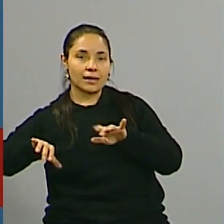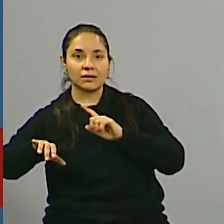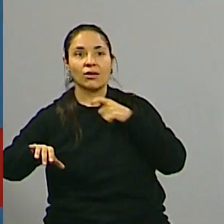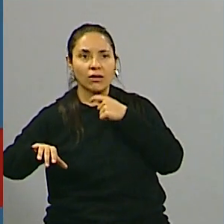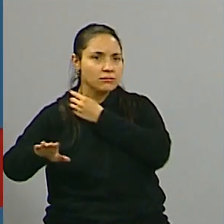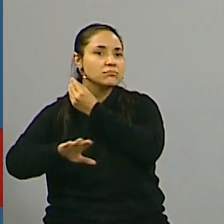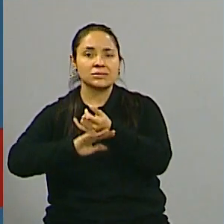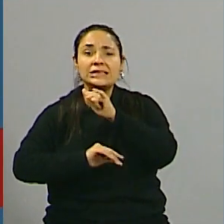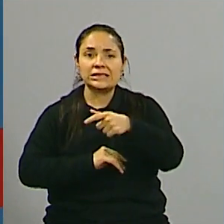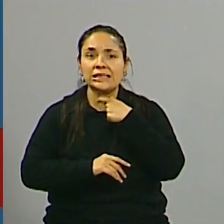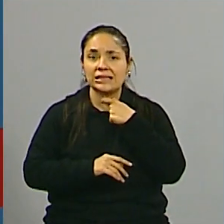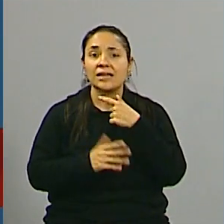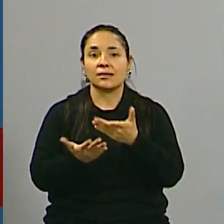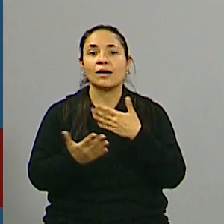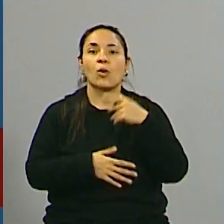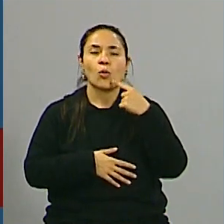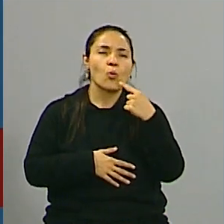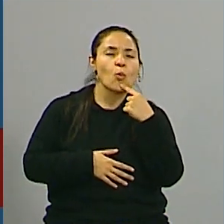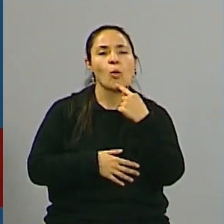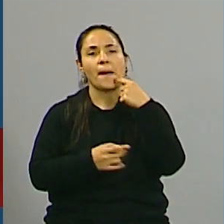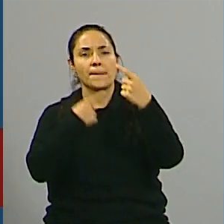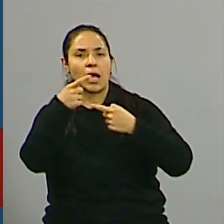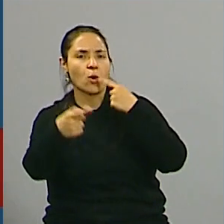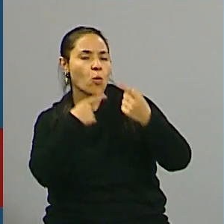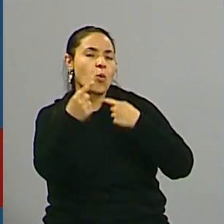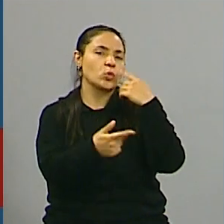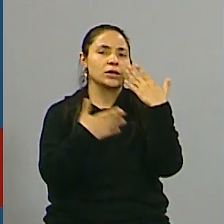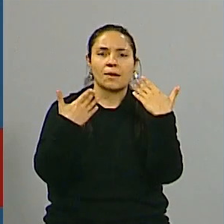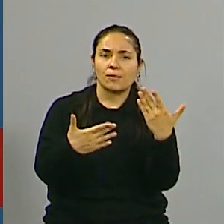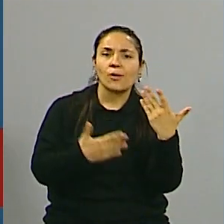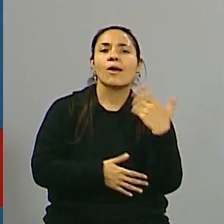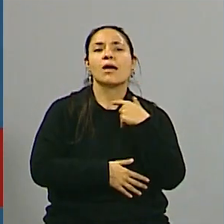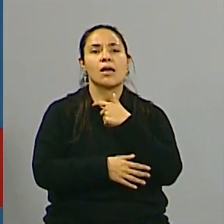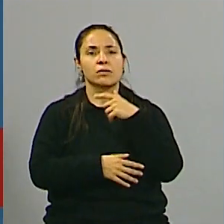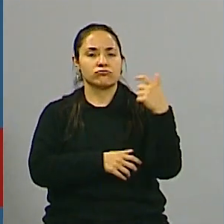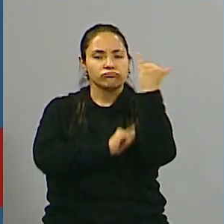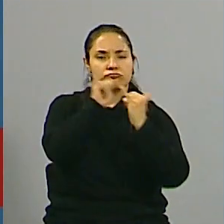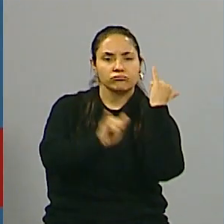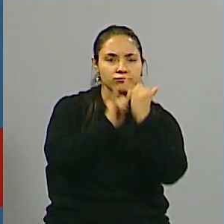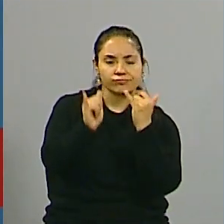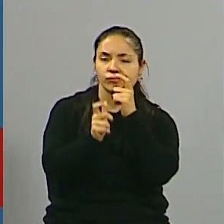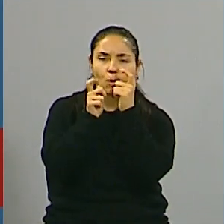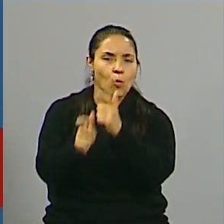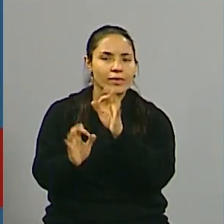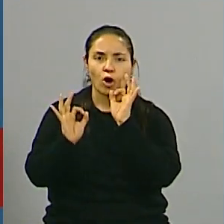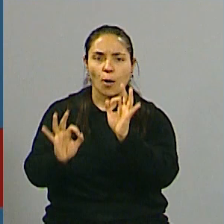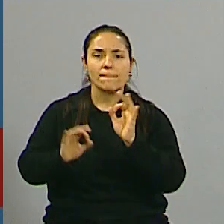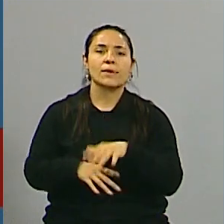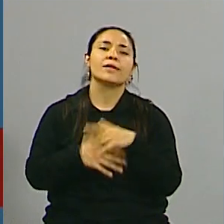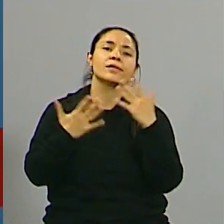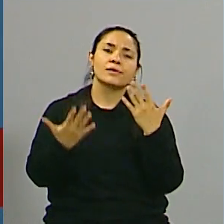que ahí pudieron plasmar sus dudas, sus inquietudes, fueron respondidas, se les acercó, por